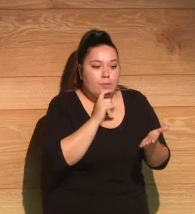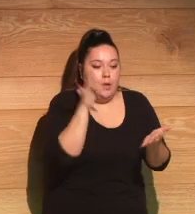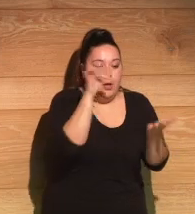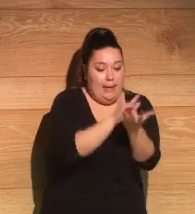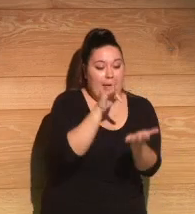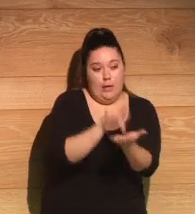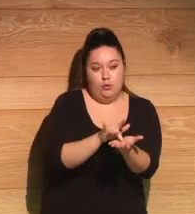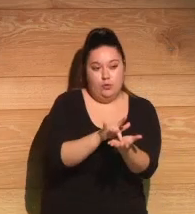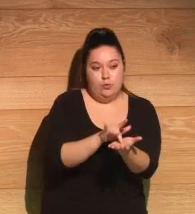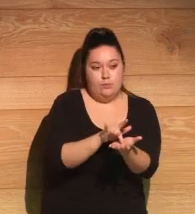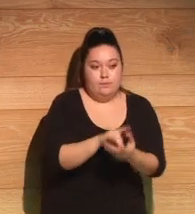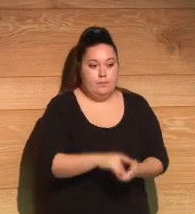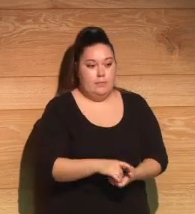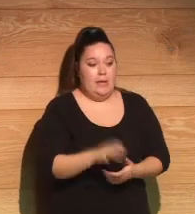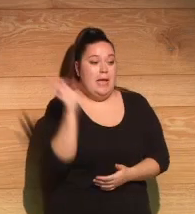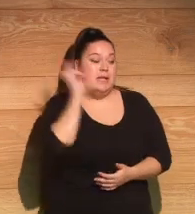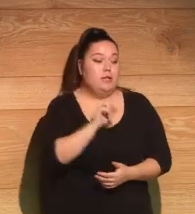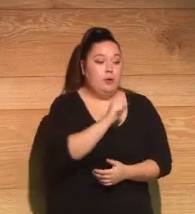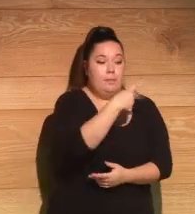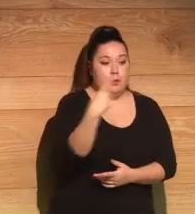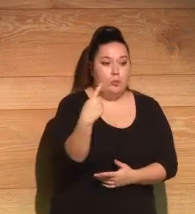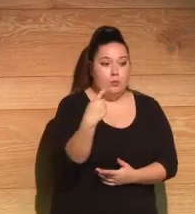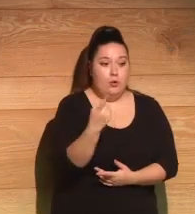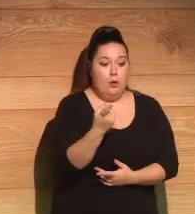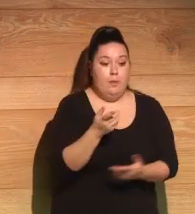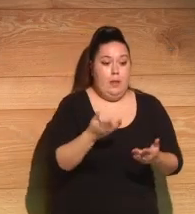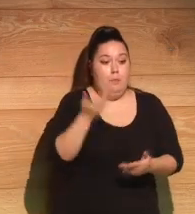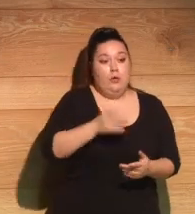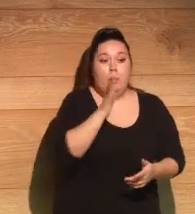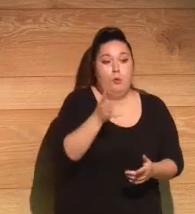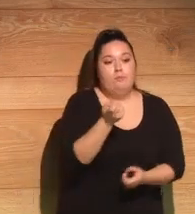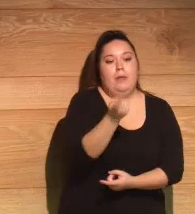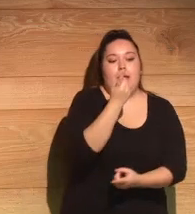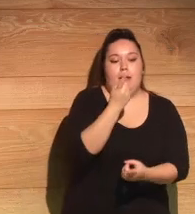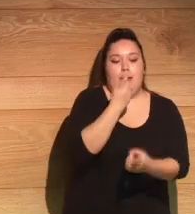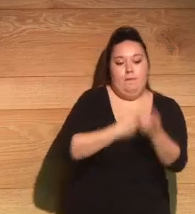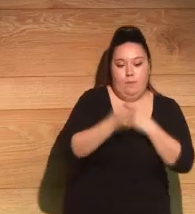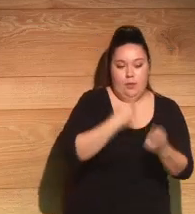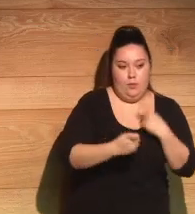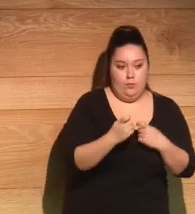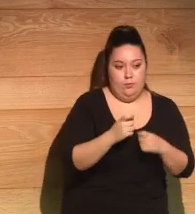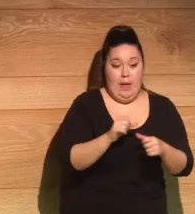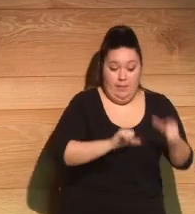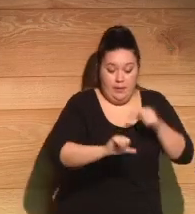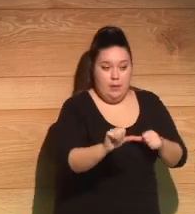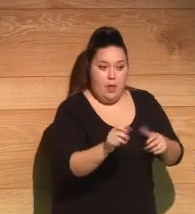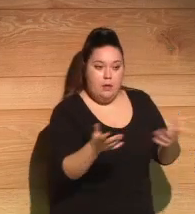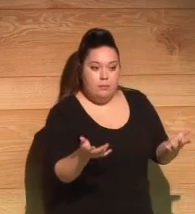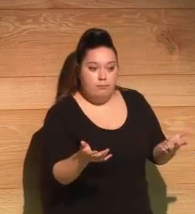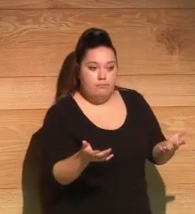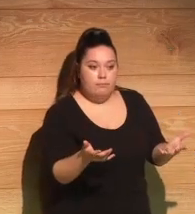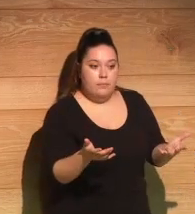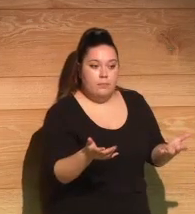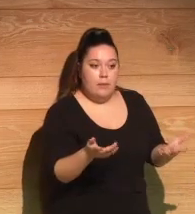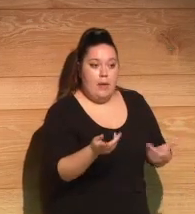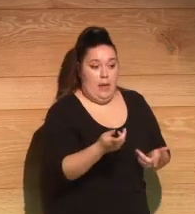grandes mercancías del siglo XXI es la información, ¿no? Y si debemos mantenerla como algo ajeno al mercado, o como algo que, como ya está introducido